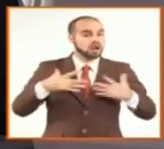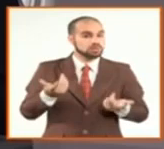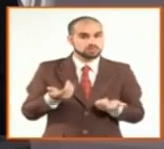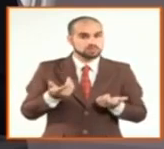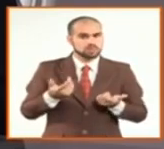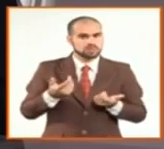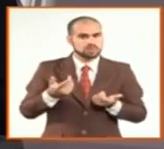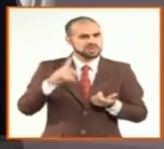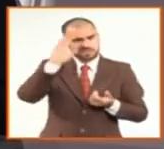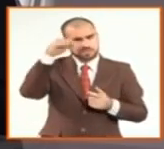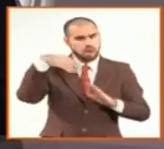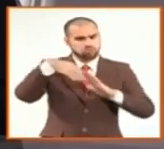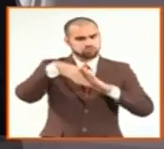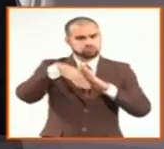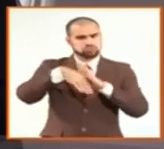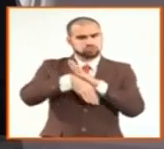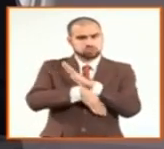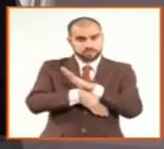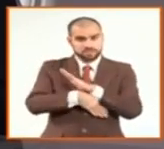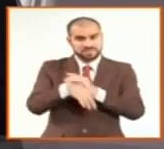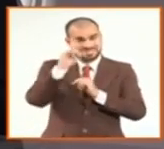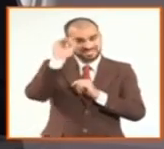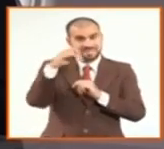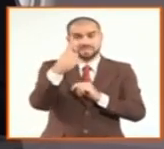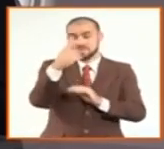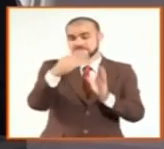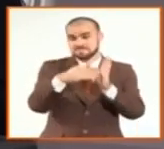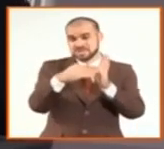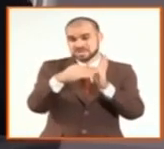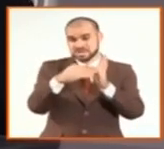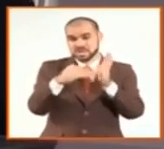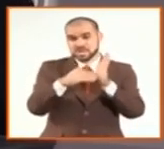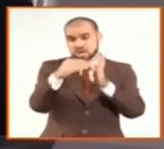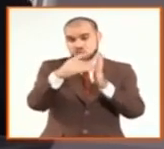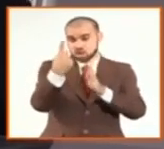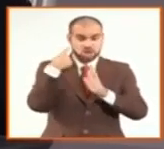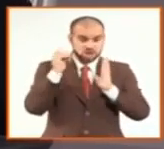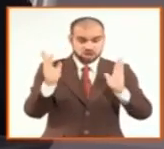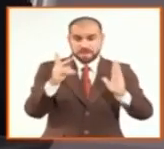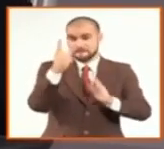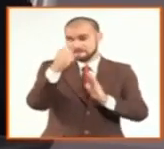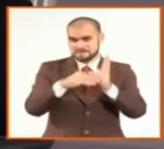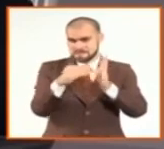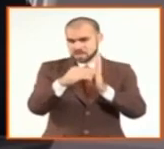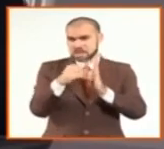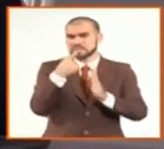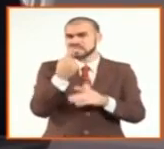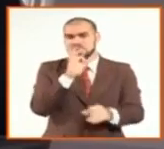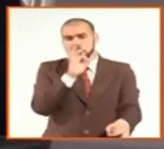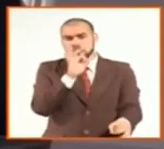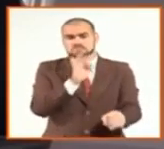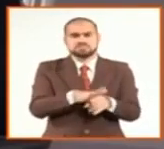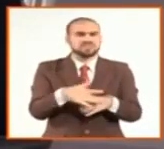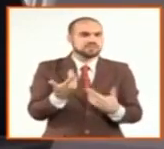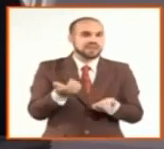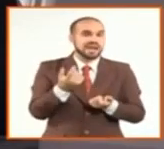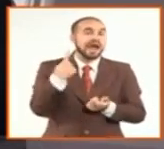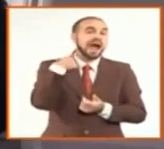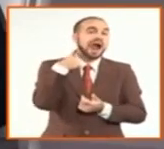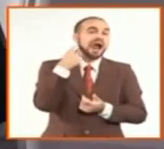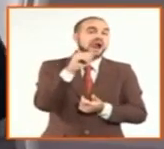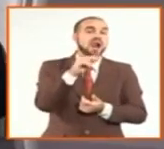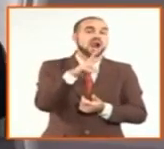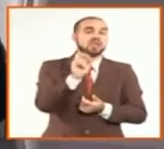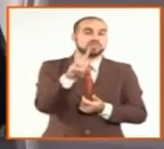cero, porque de este 1.400.000 que te dije de dos años, el primer millón entró en el primer trimestre del 2020, antes